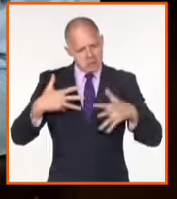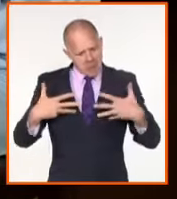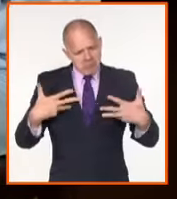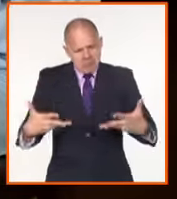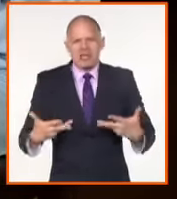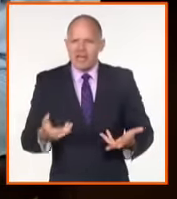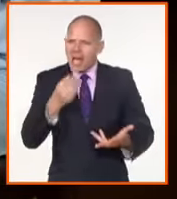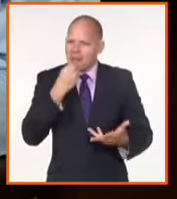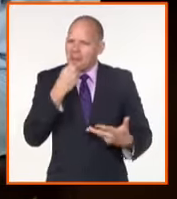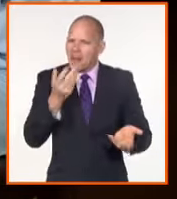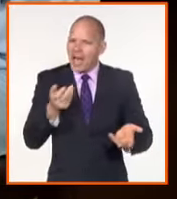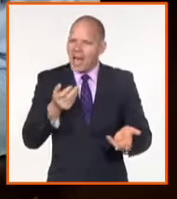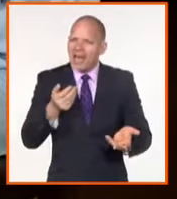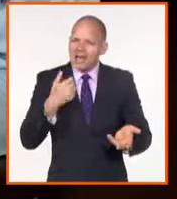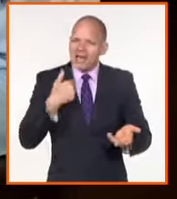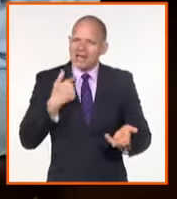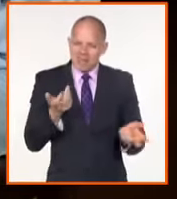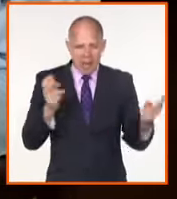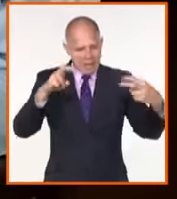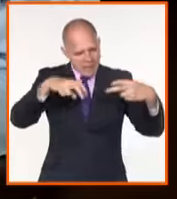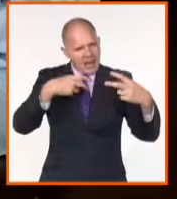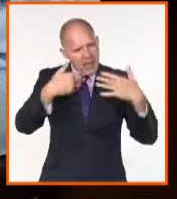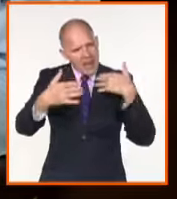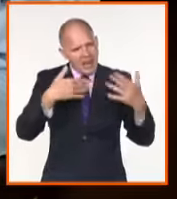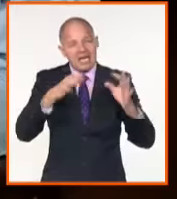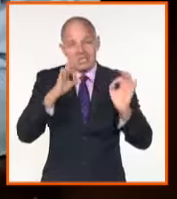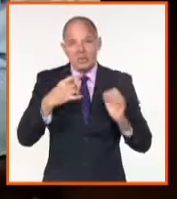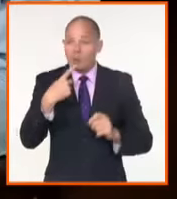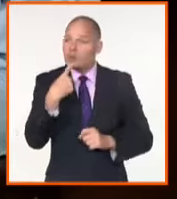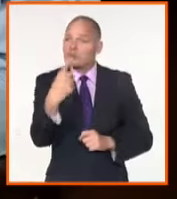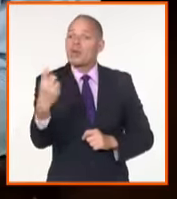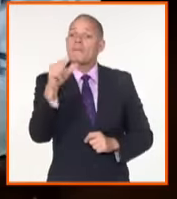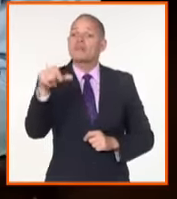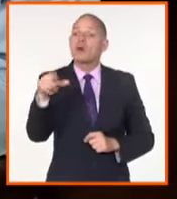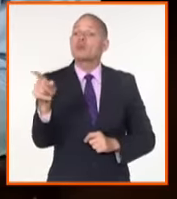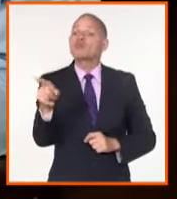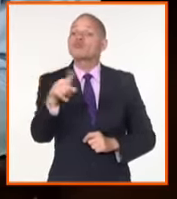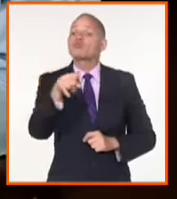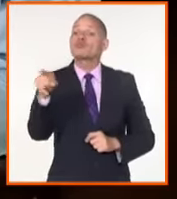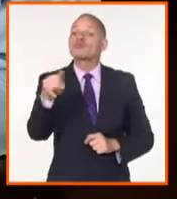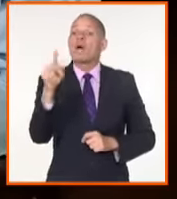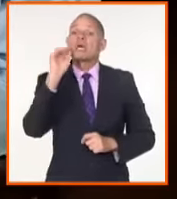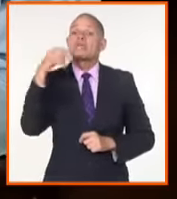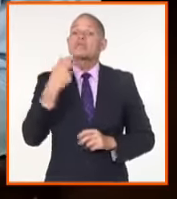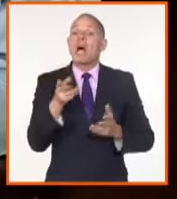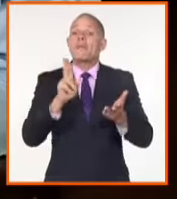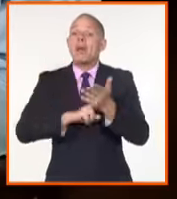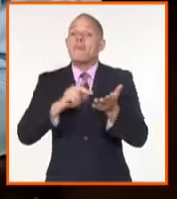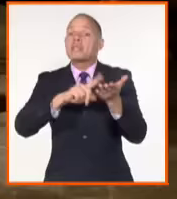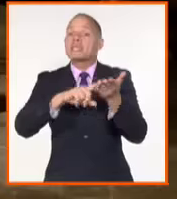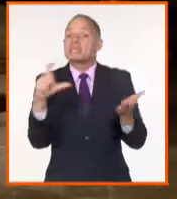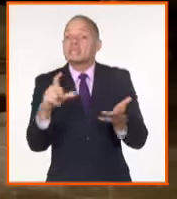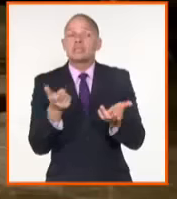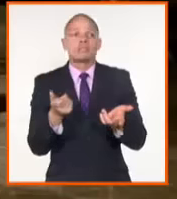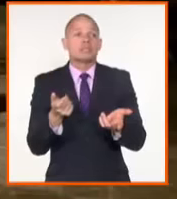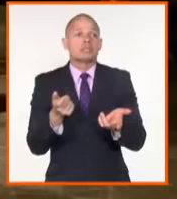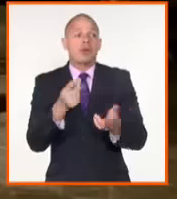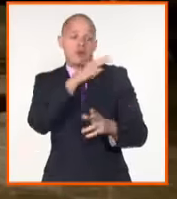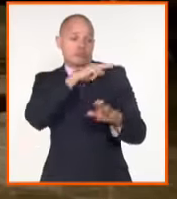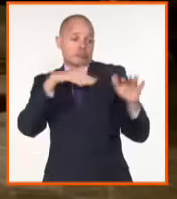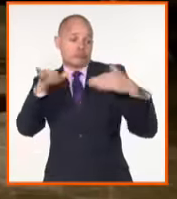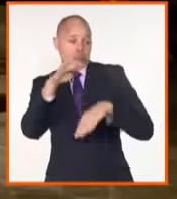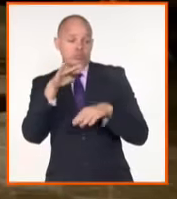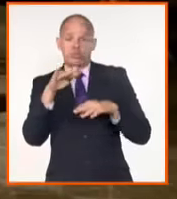también he exigido que los compañeros de la dirección del partido, los compañeros de la dirección del